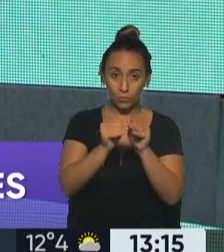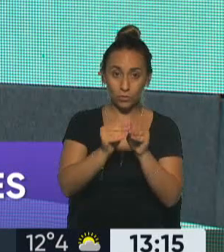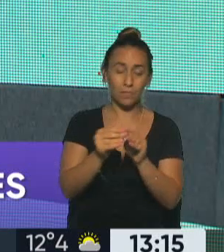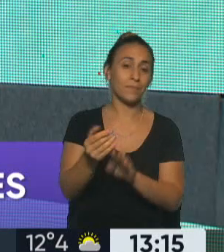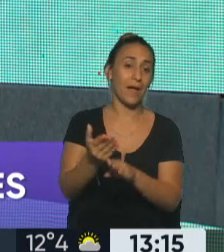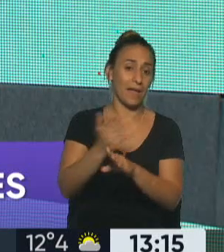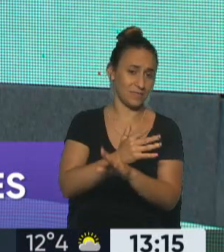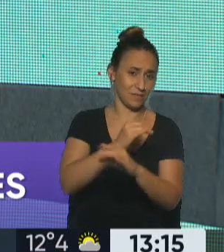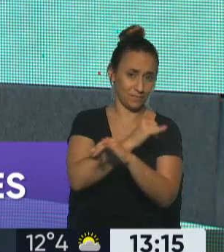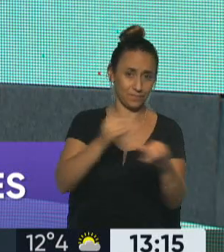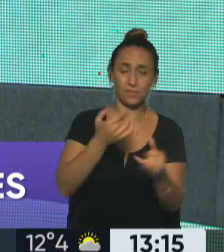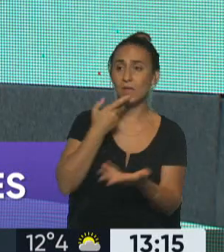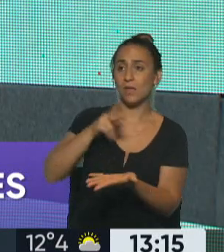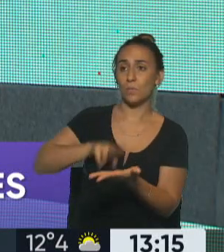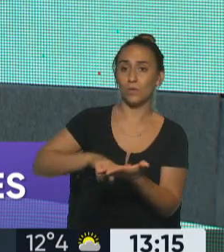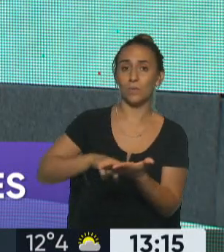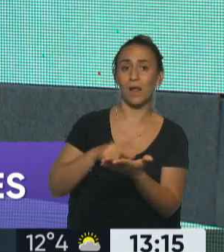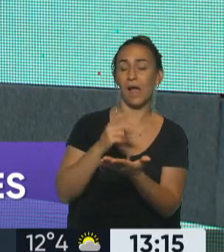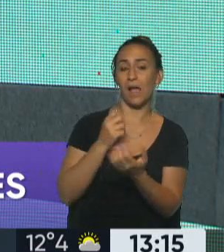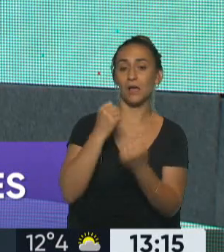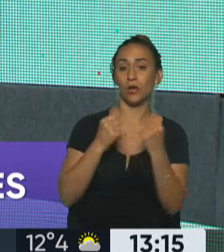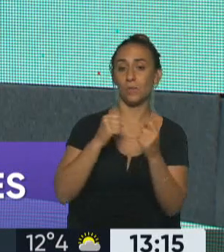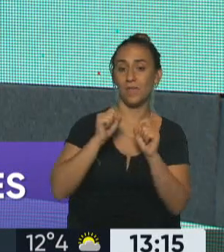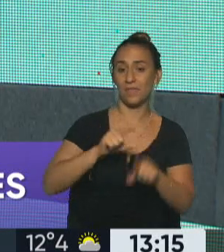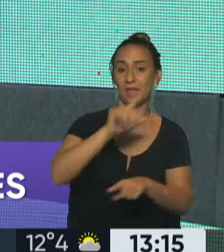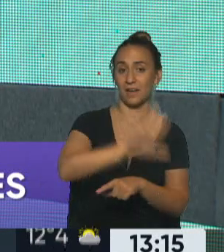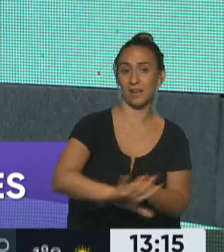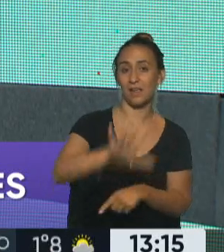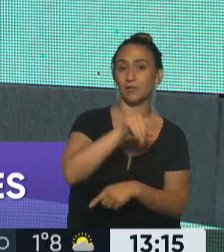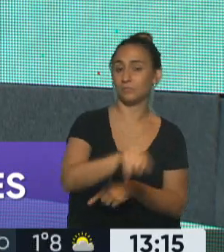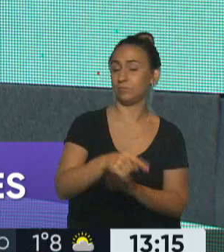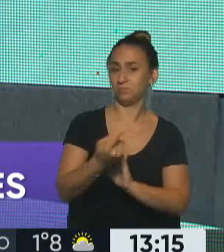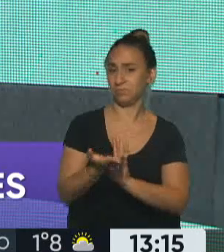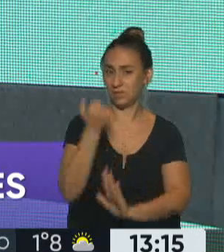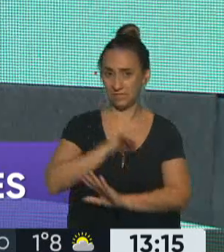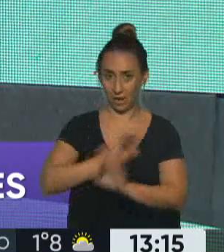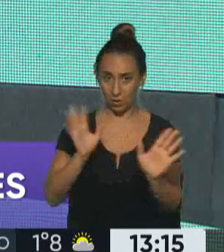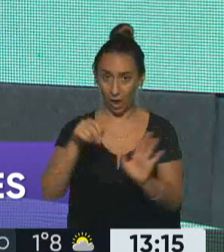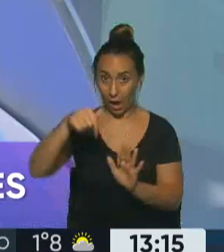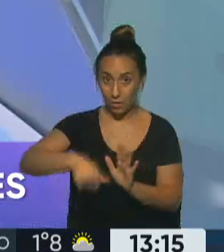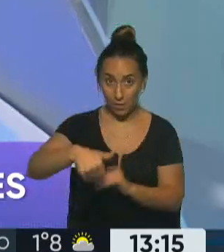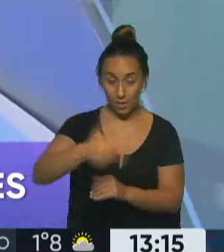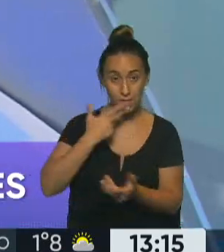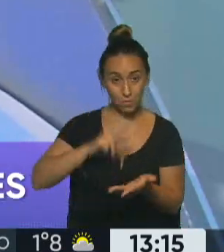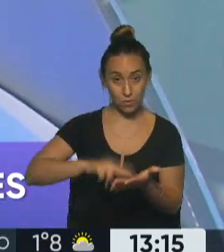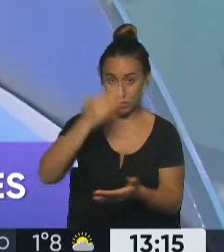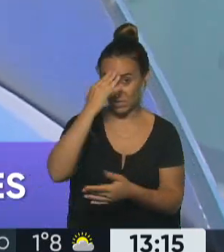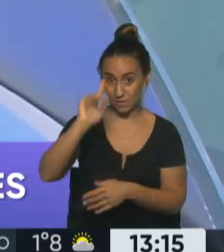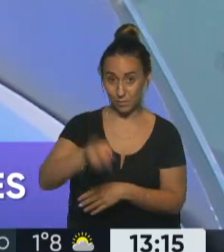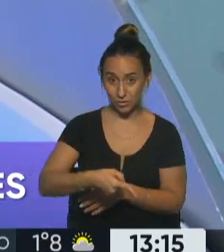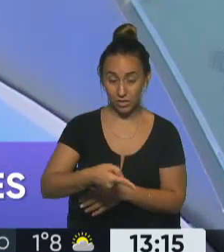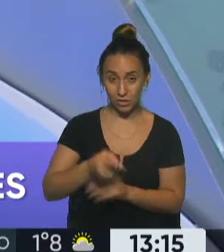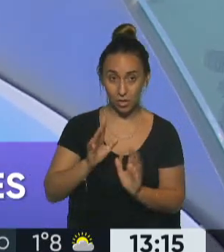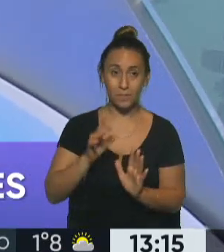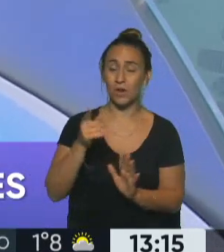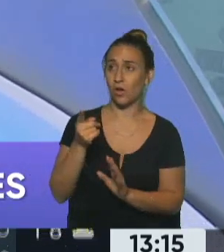a las economías regionales bueno Esto se eliminó Y ahora van a tener retenciones del 15% rulo exactamente pero con un aumento del tipo